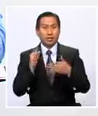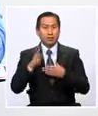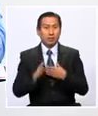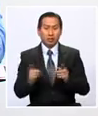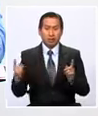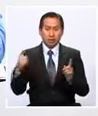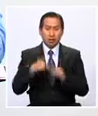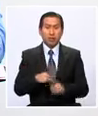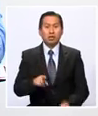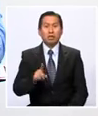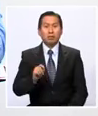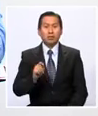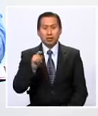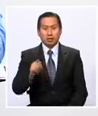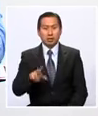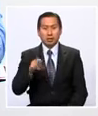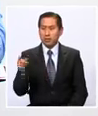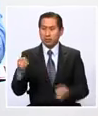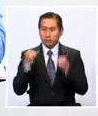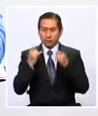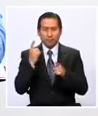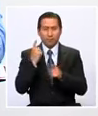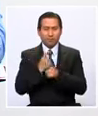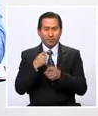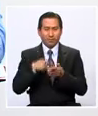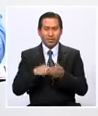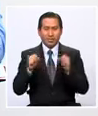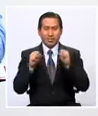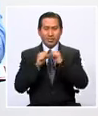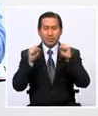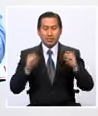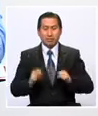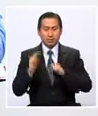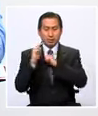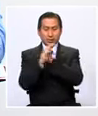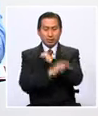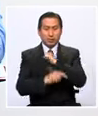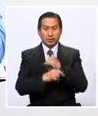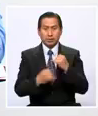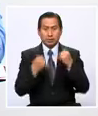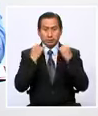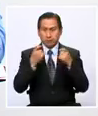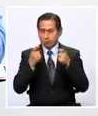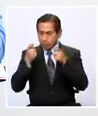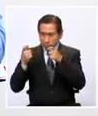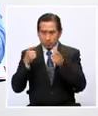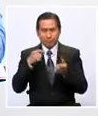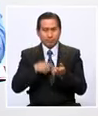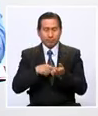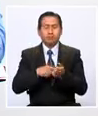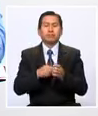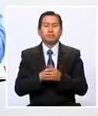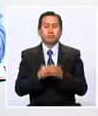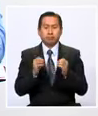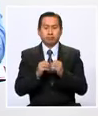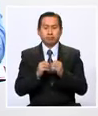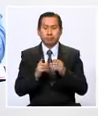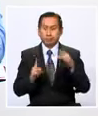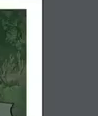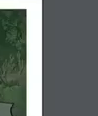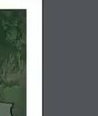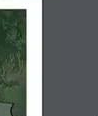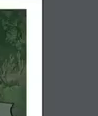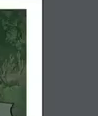las 20 30 con datos aportados del sistema nacional de información de vigilancia epidemiológica se reportan